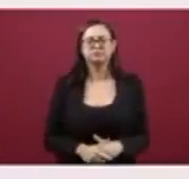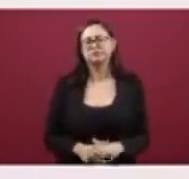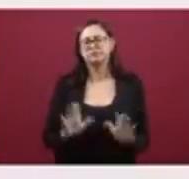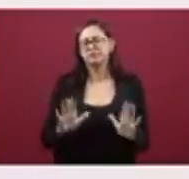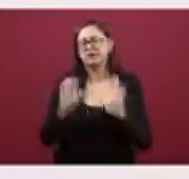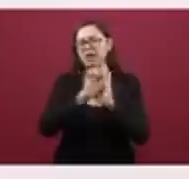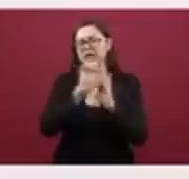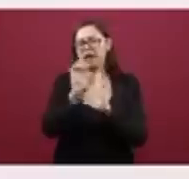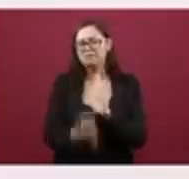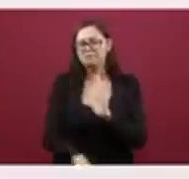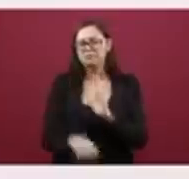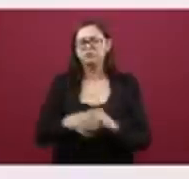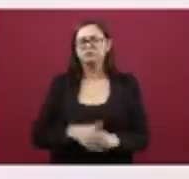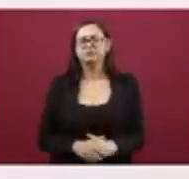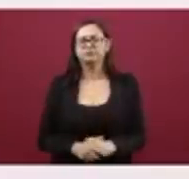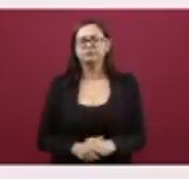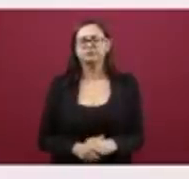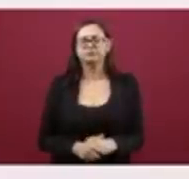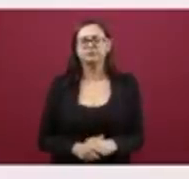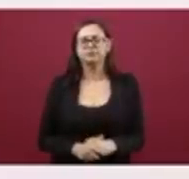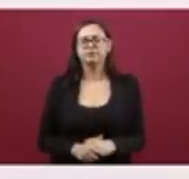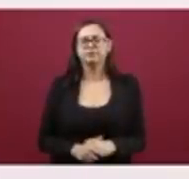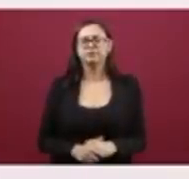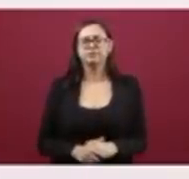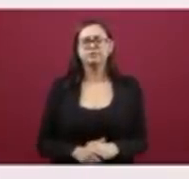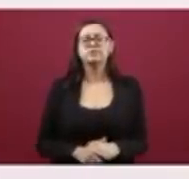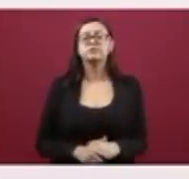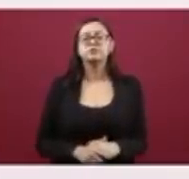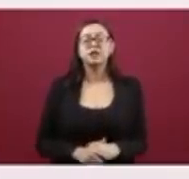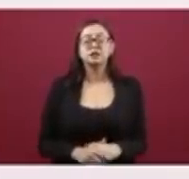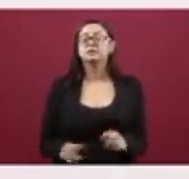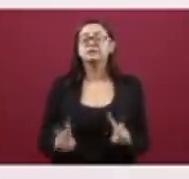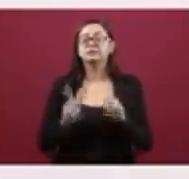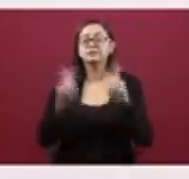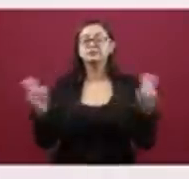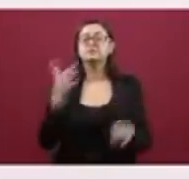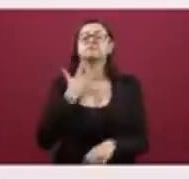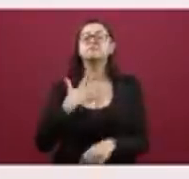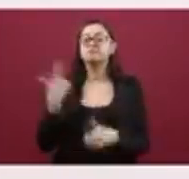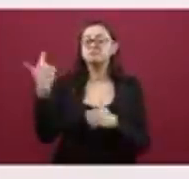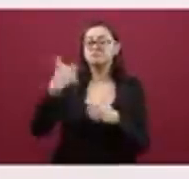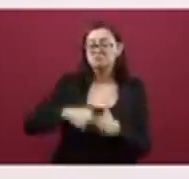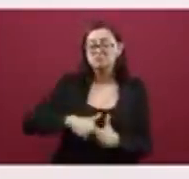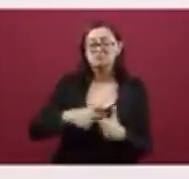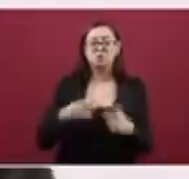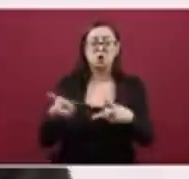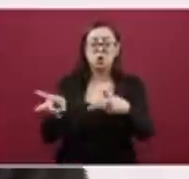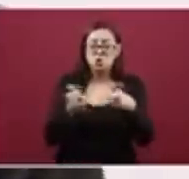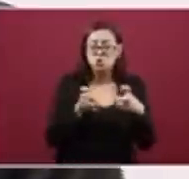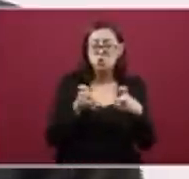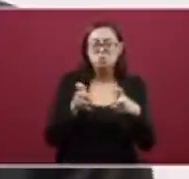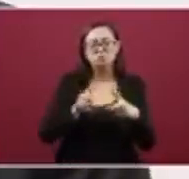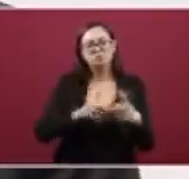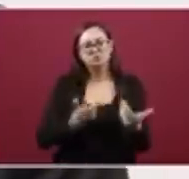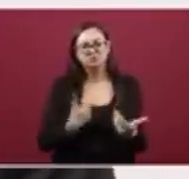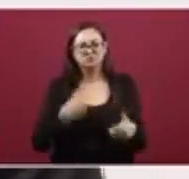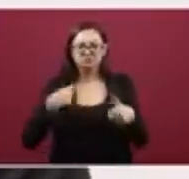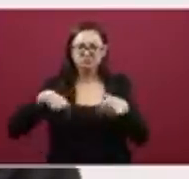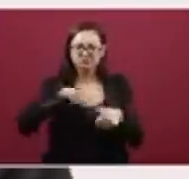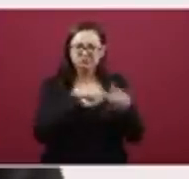ejemplo el combate al robo de combustible nos permitirá ahorrar